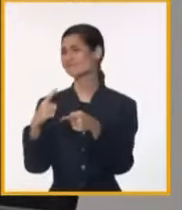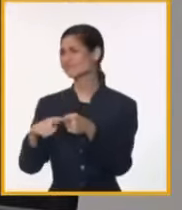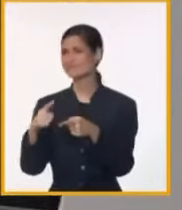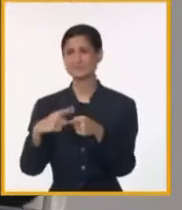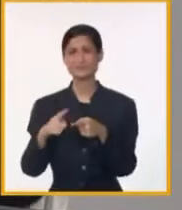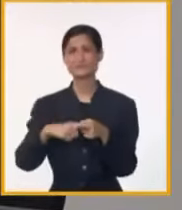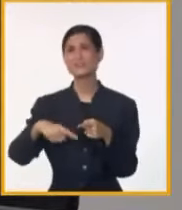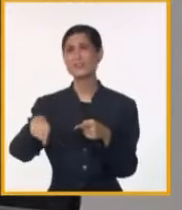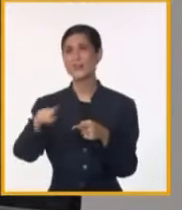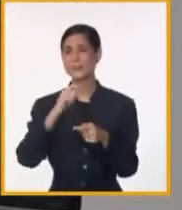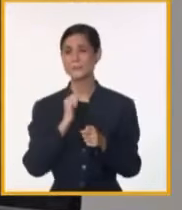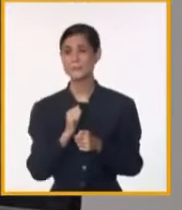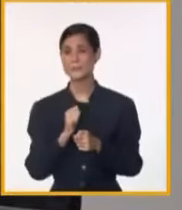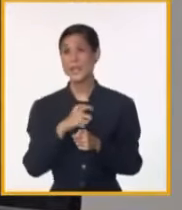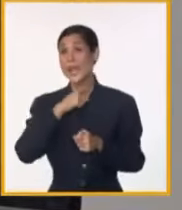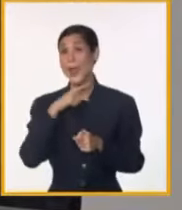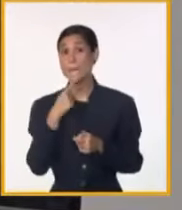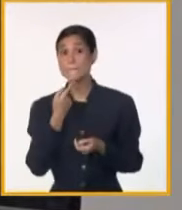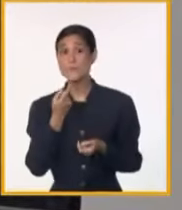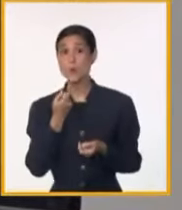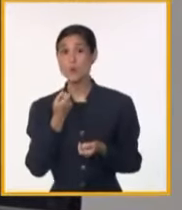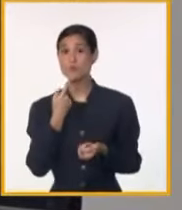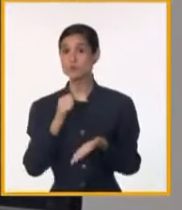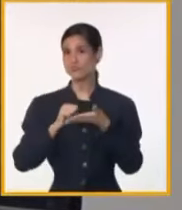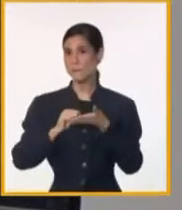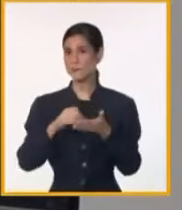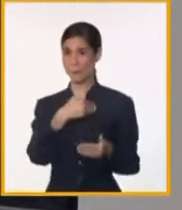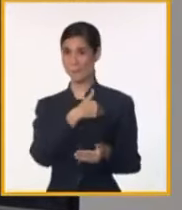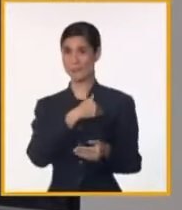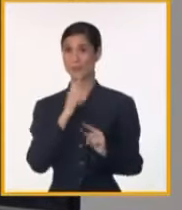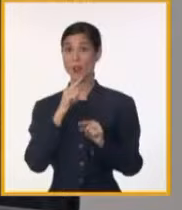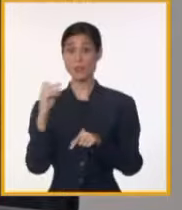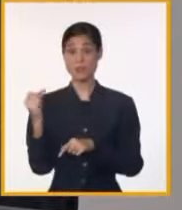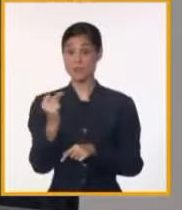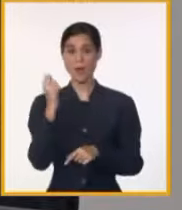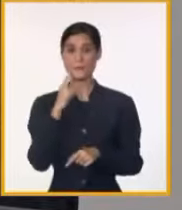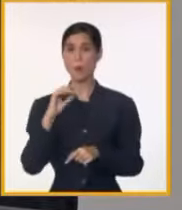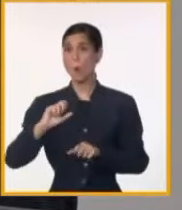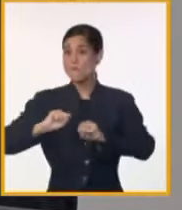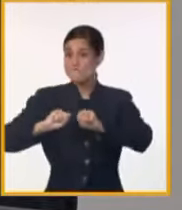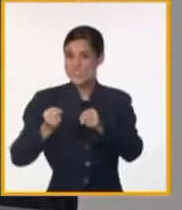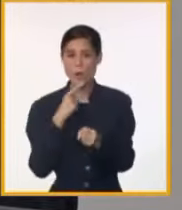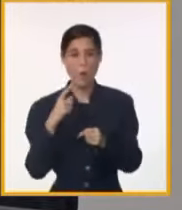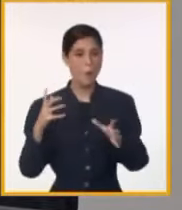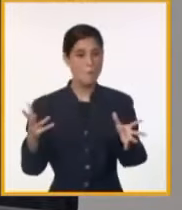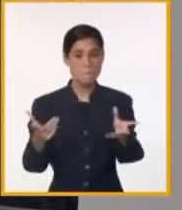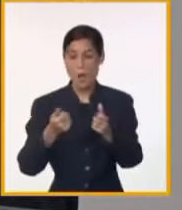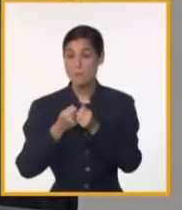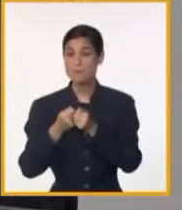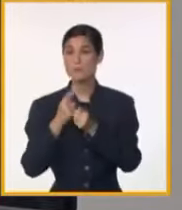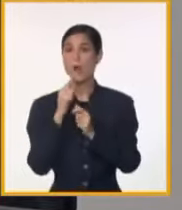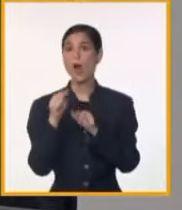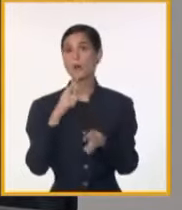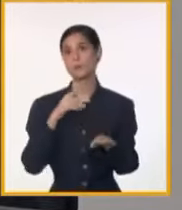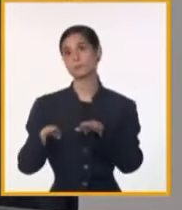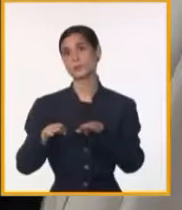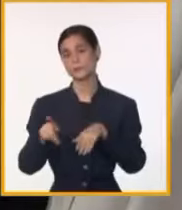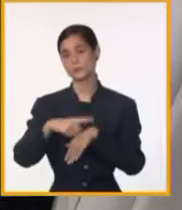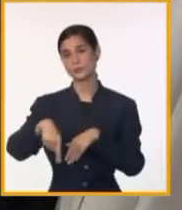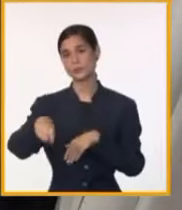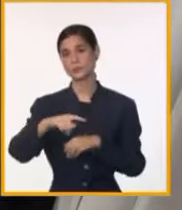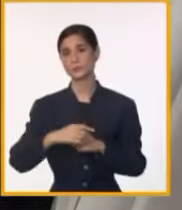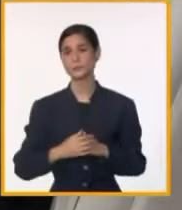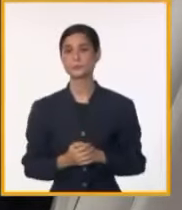son llamado un servicio militar obligatorio como quien dice y y ya no hay muchos deseos Pero pero o sea